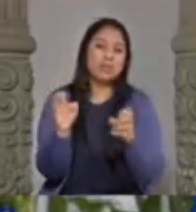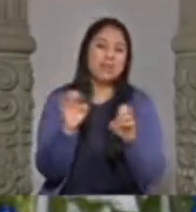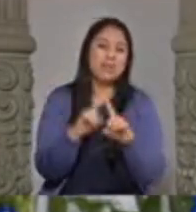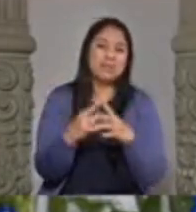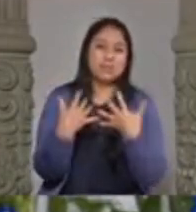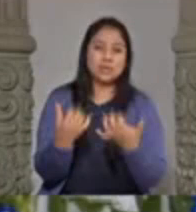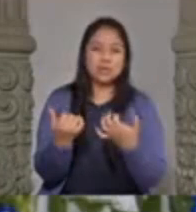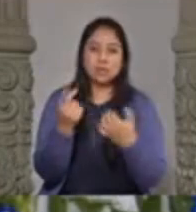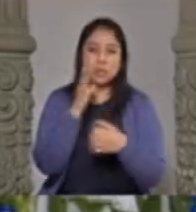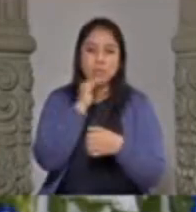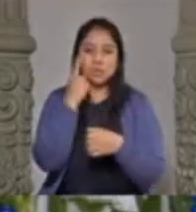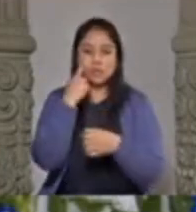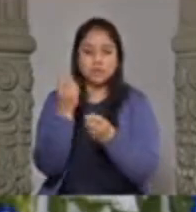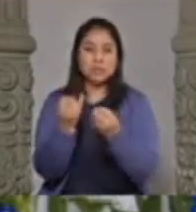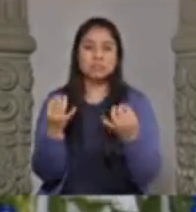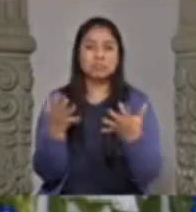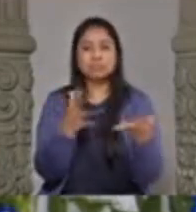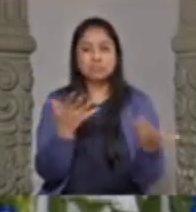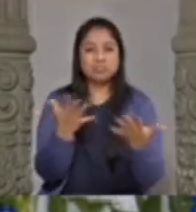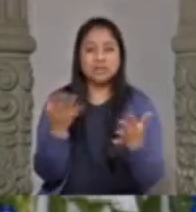pueden ser calculadas dentro del presupuesto.